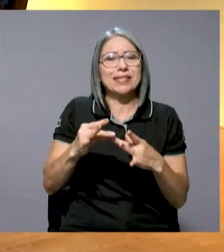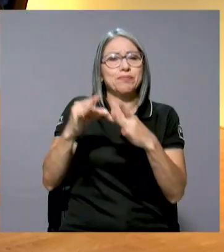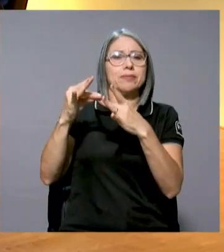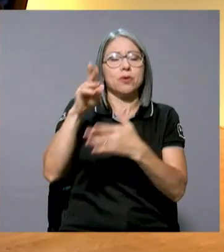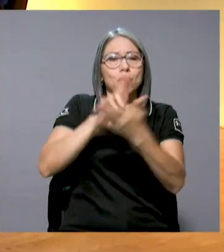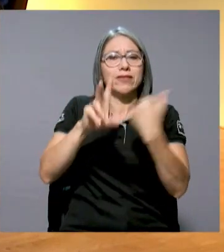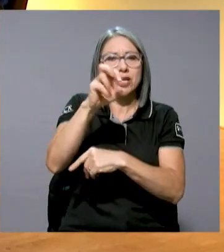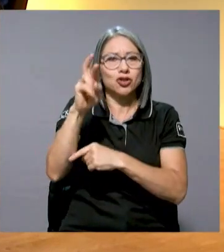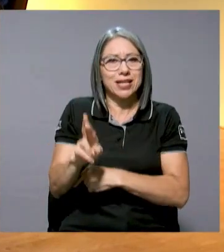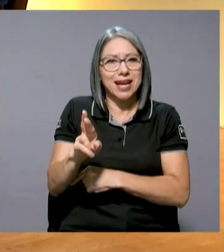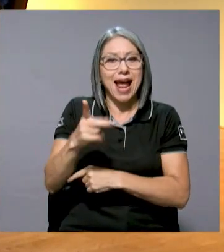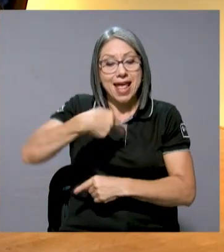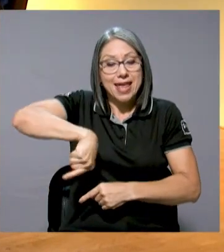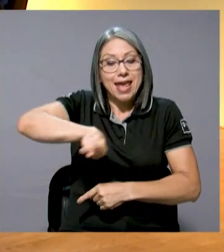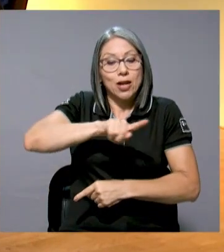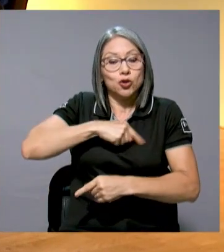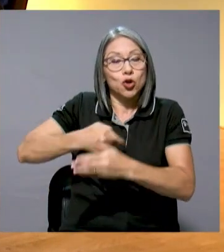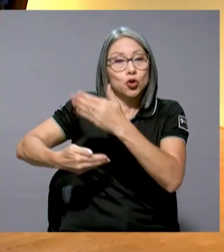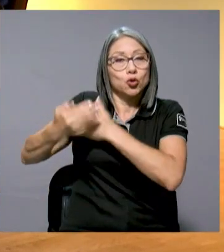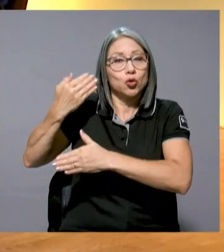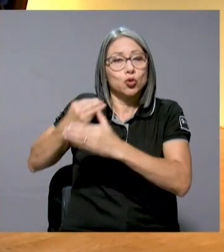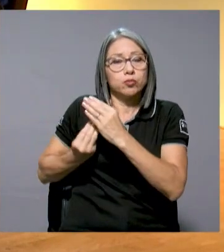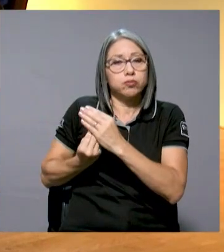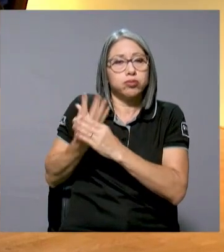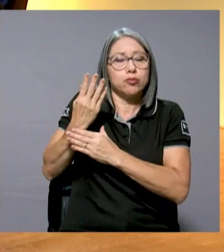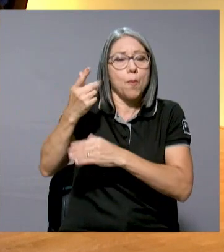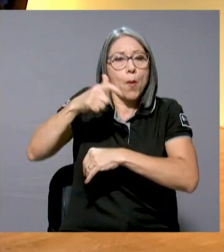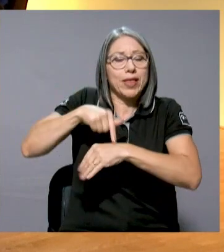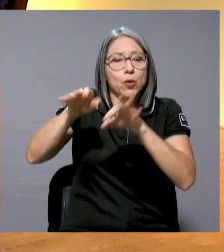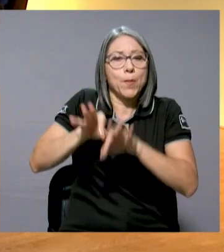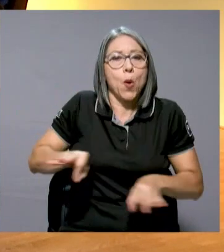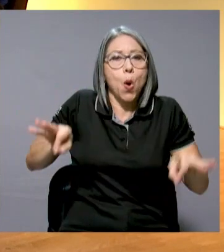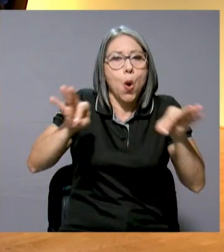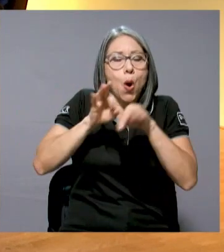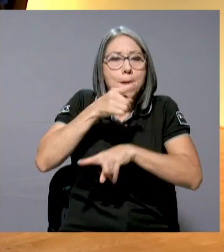que surgimos de un momento importantísimo a mitad del siglo pasado.